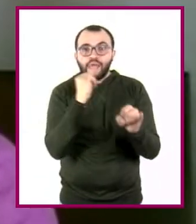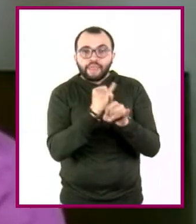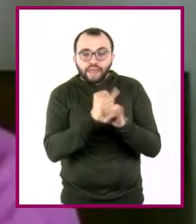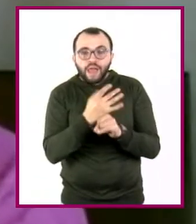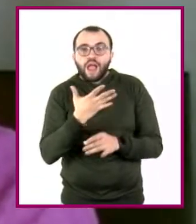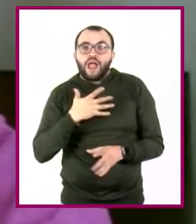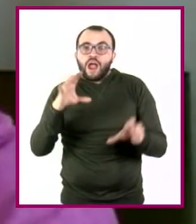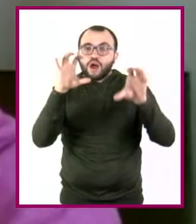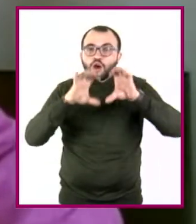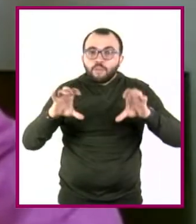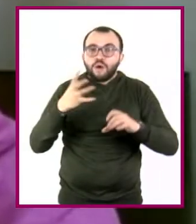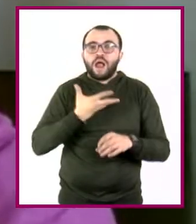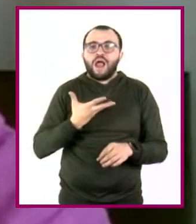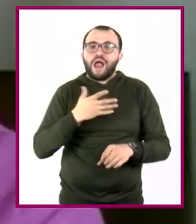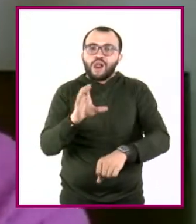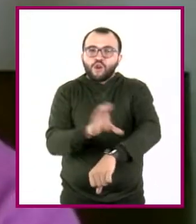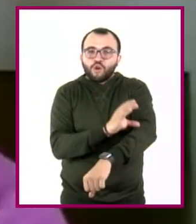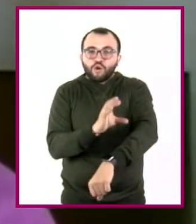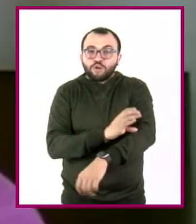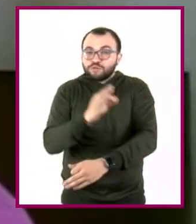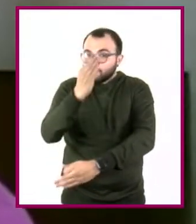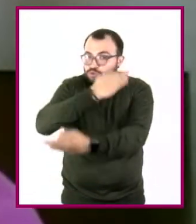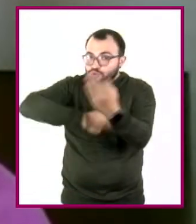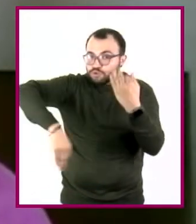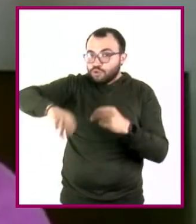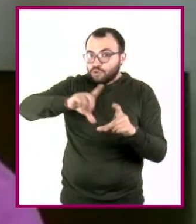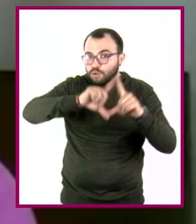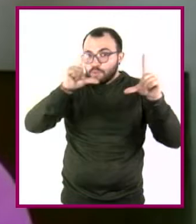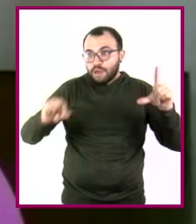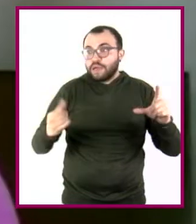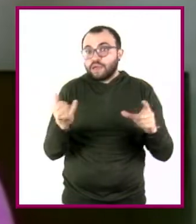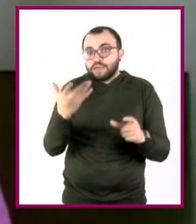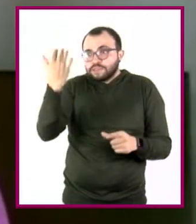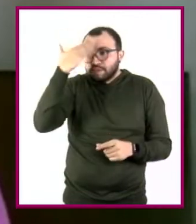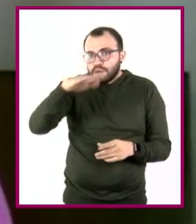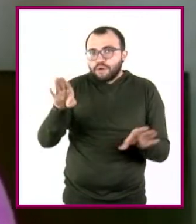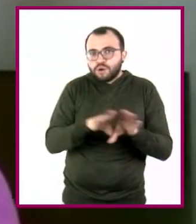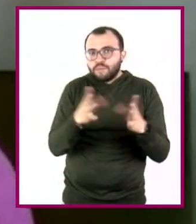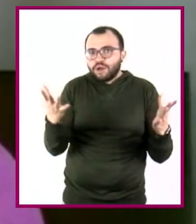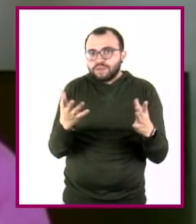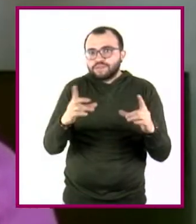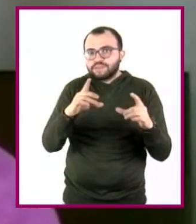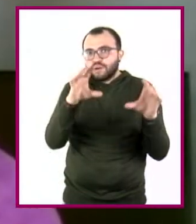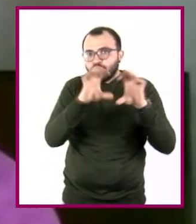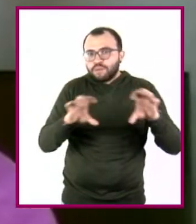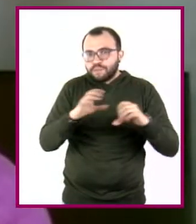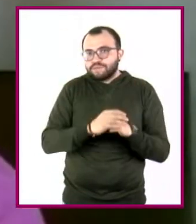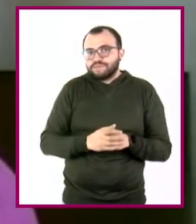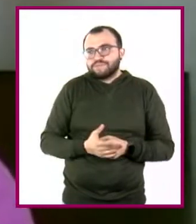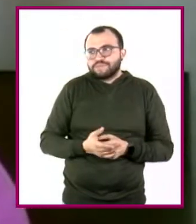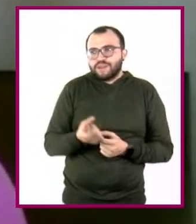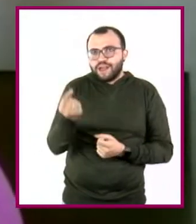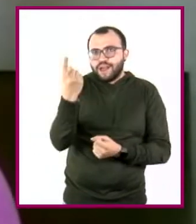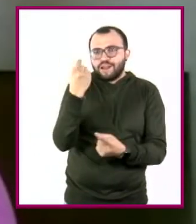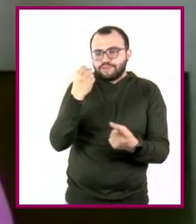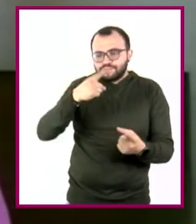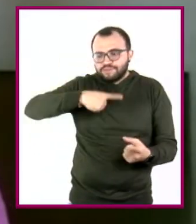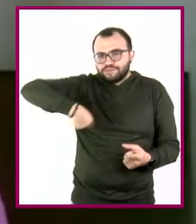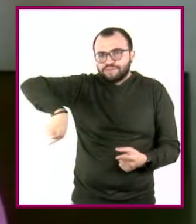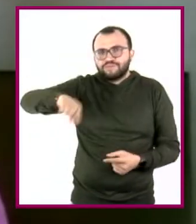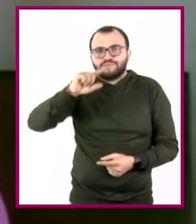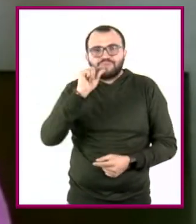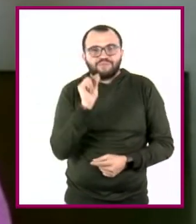energía eléctrica y que tienen la capacidad de operar una computadora, y estas son habilidades que quizá para algunos de nosotros sean